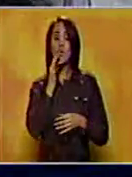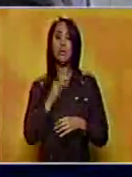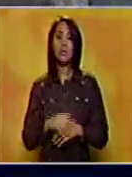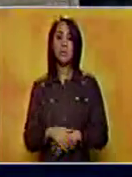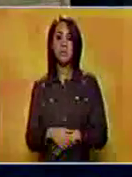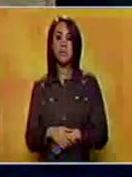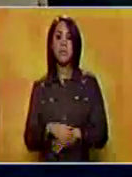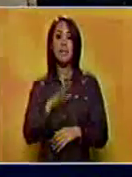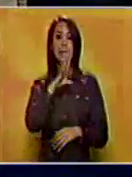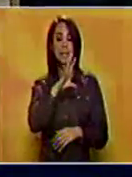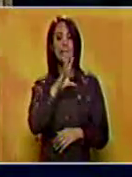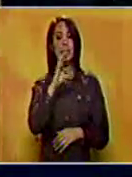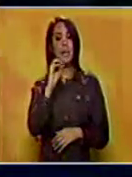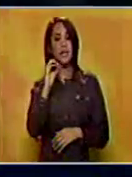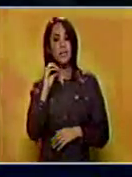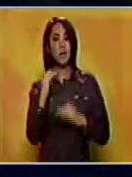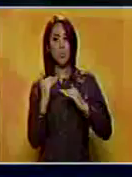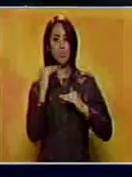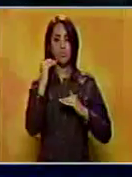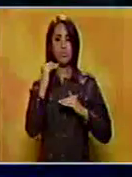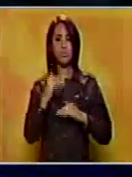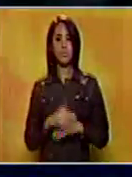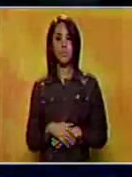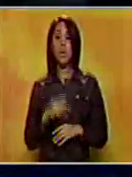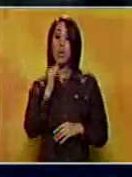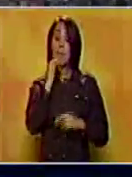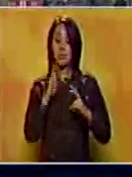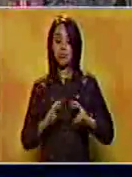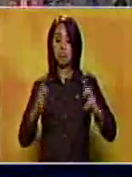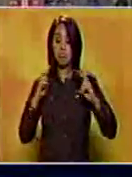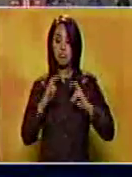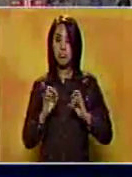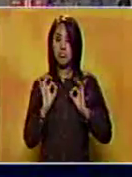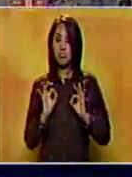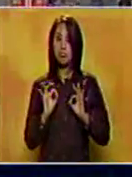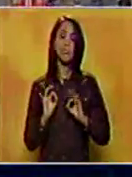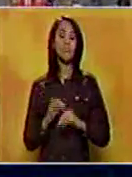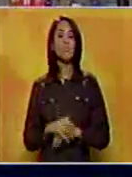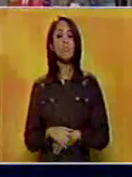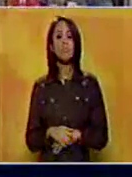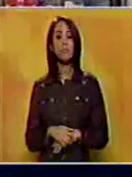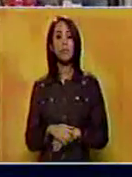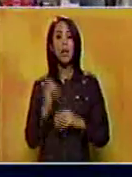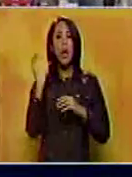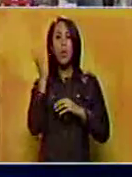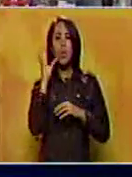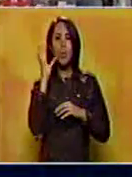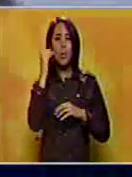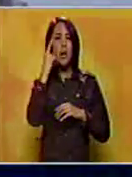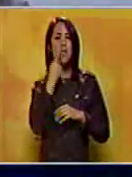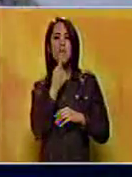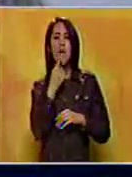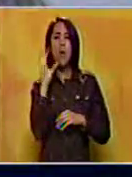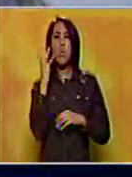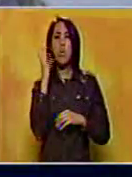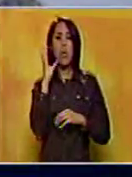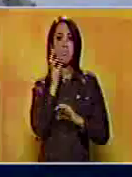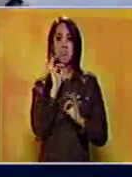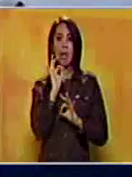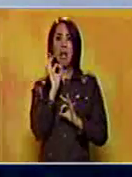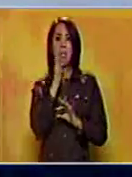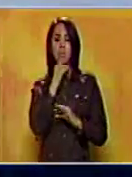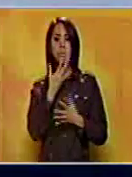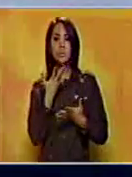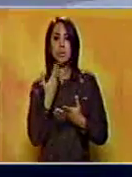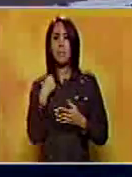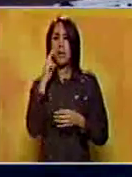de 500 metros cuadrados. Según investigaciones, la alarma antiincendio no fue activada, por lo que visitantes se percataron